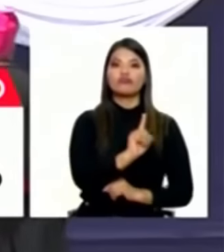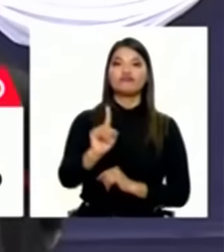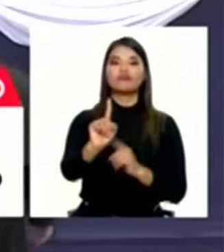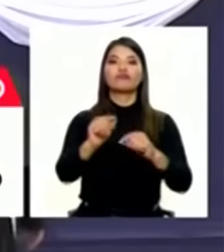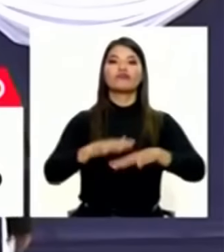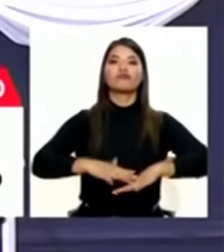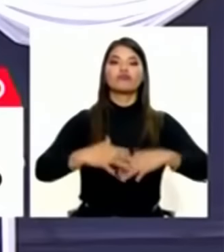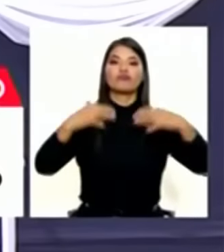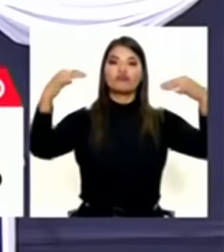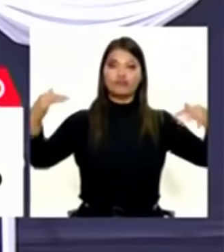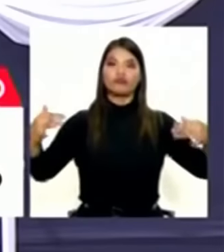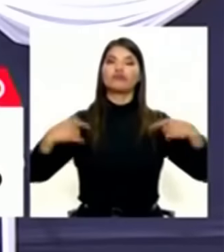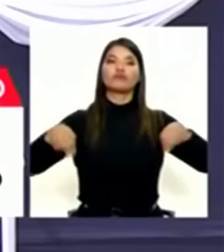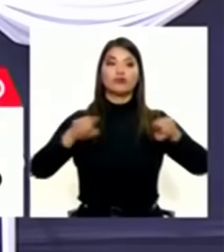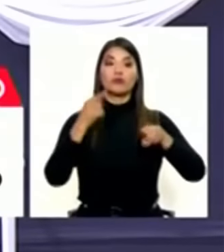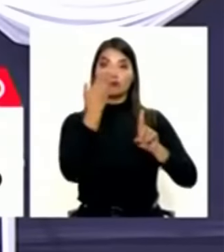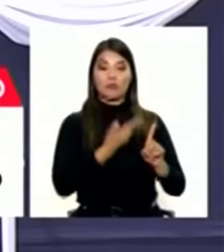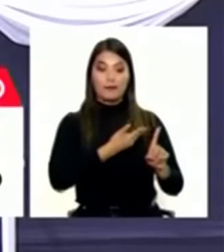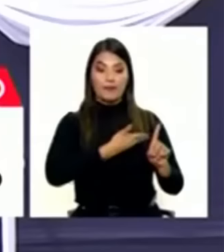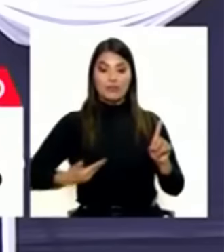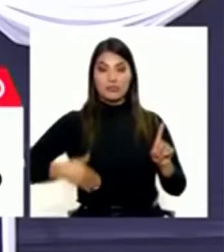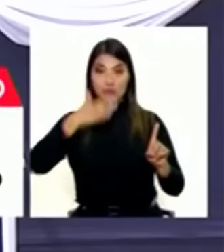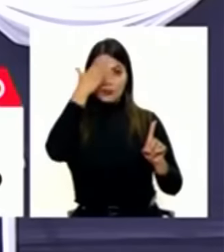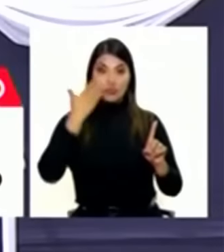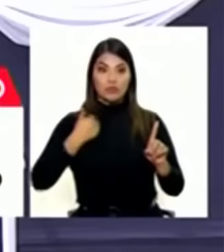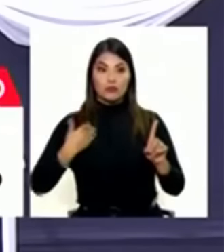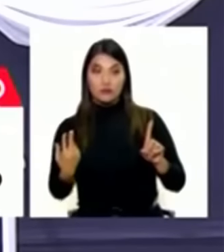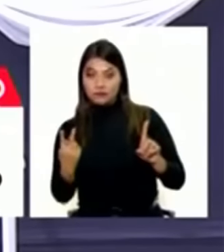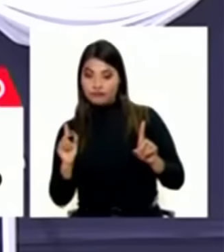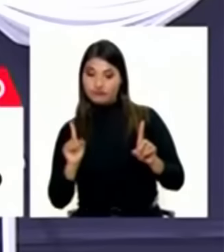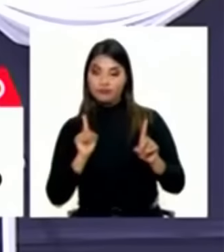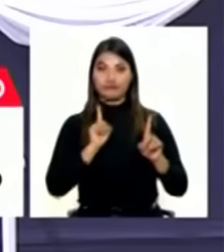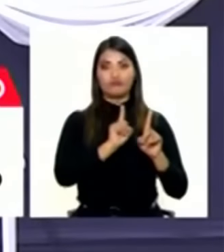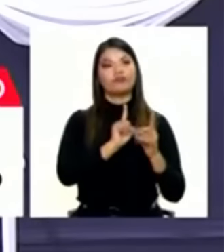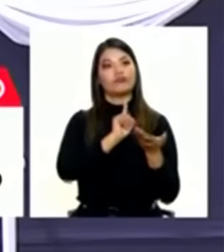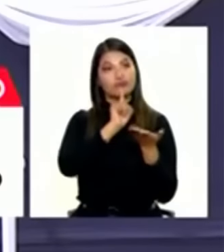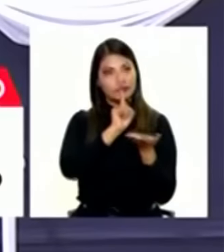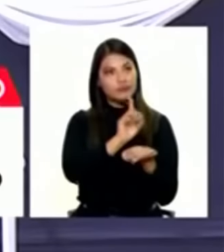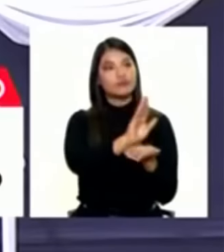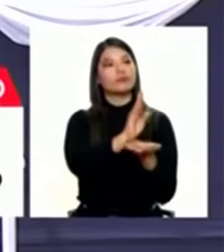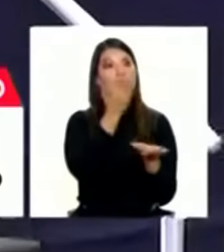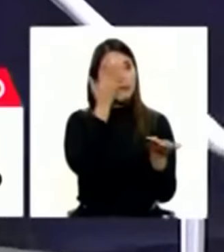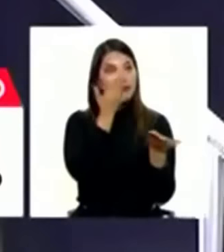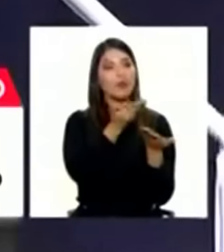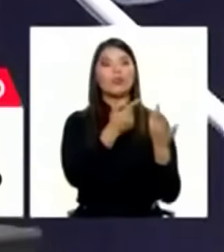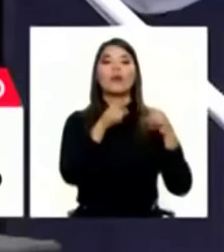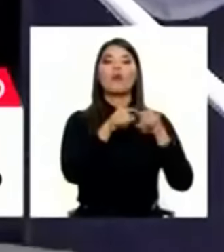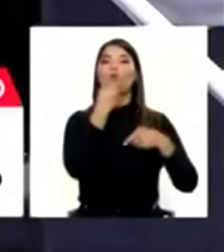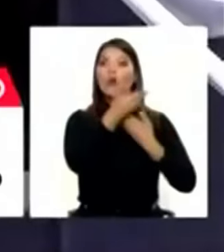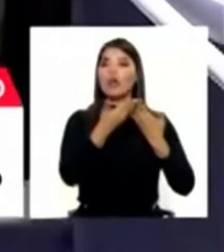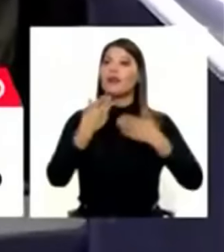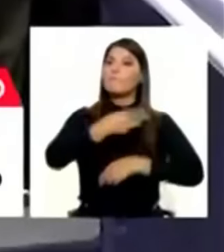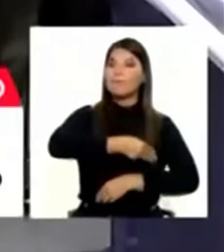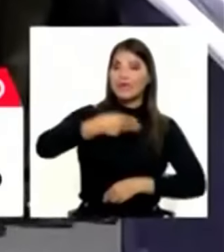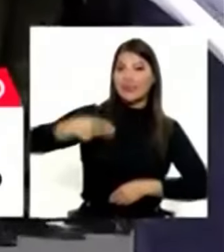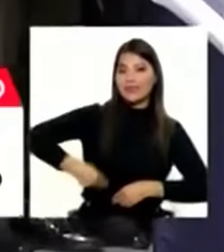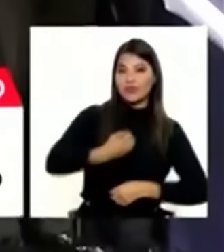principal, donde se ubica la presidenta de la República, Dina Ercilia Boluarte Segarra, acompañada de ministros de